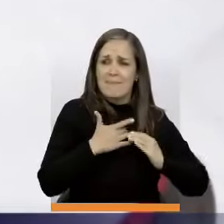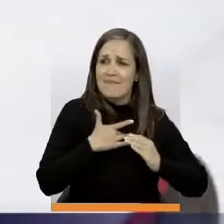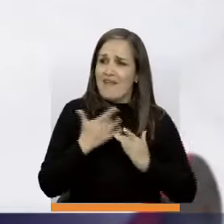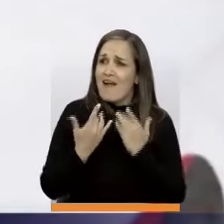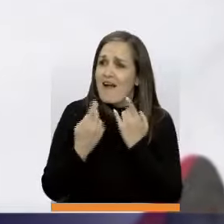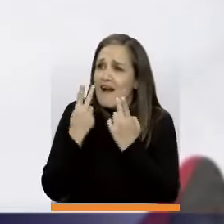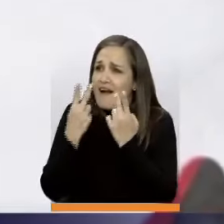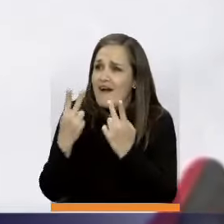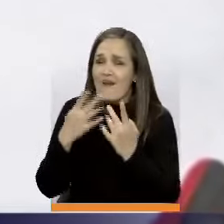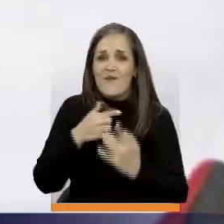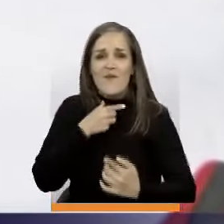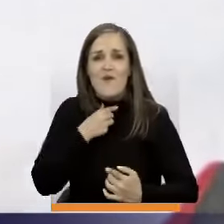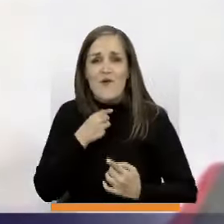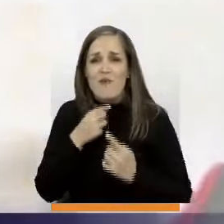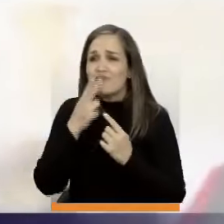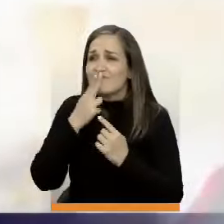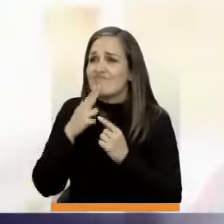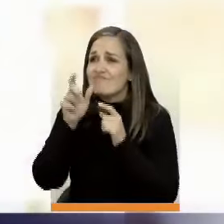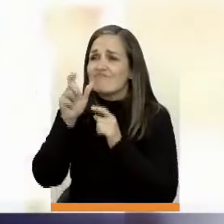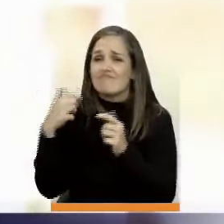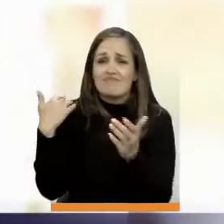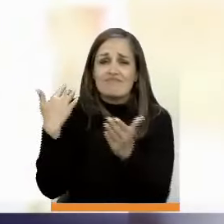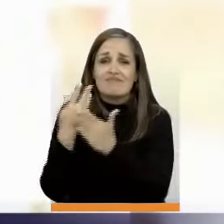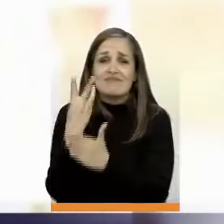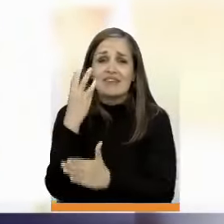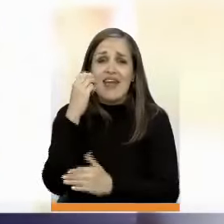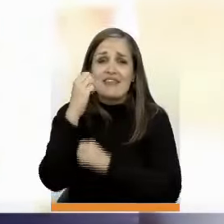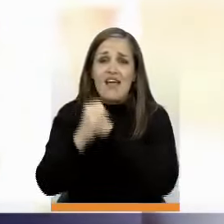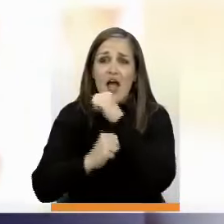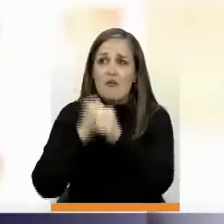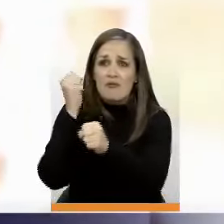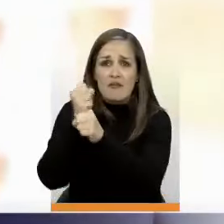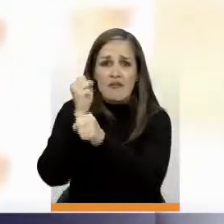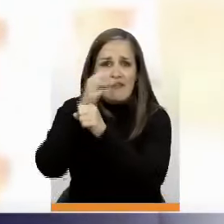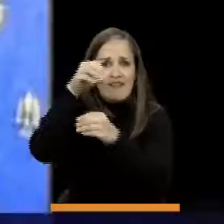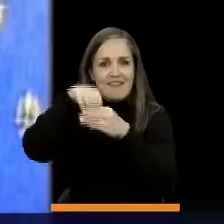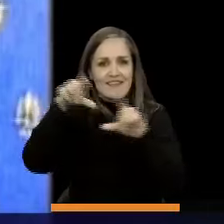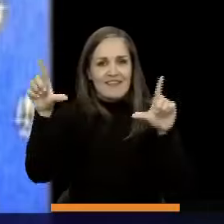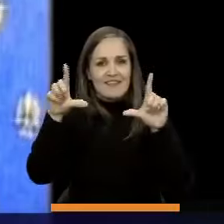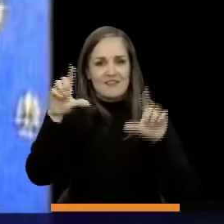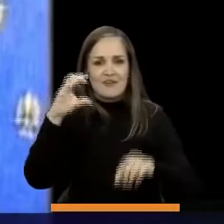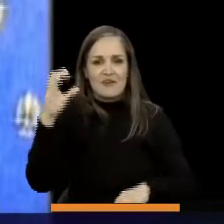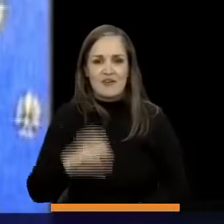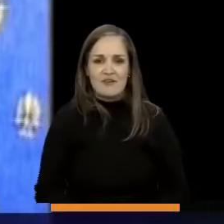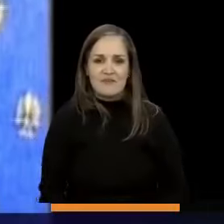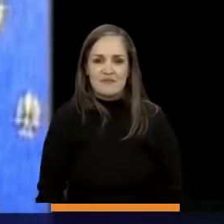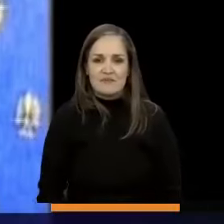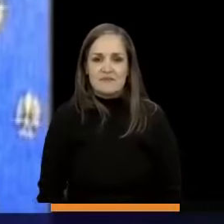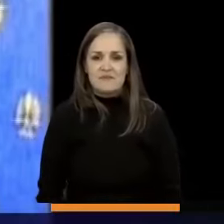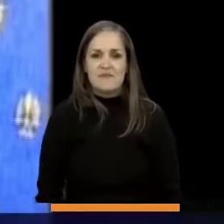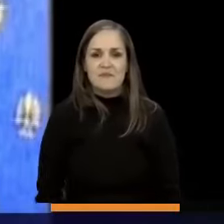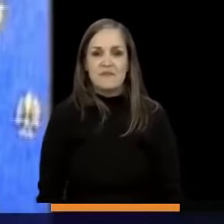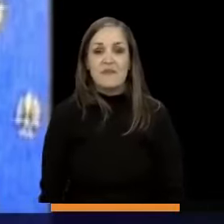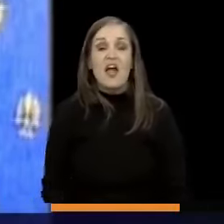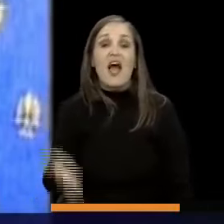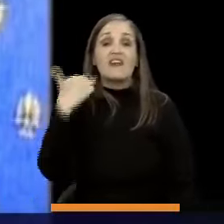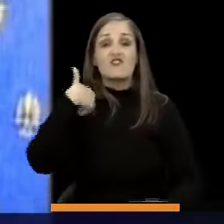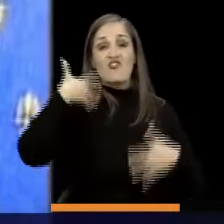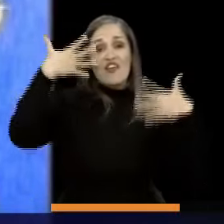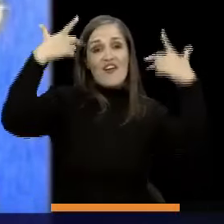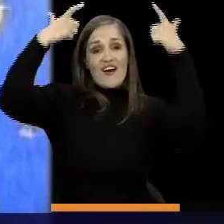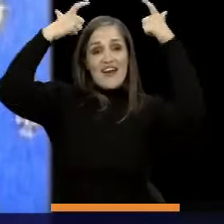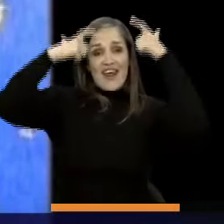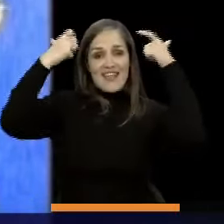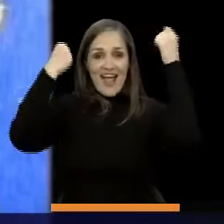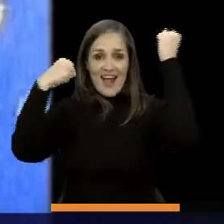de su humor y carisma durante más de tres décadas en la televisión colombiana reina de carnavales bueno que no fui y un grupo